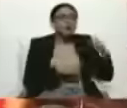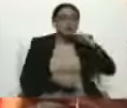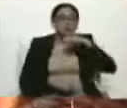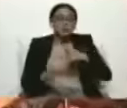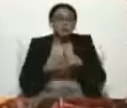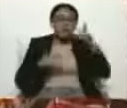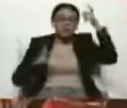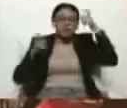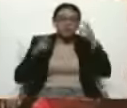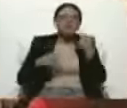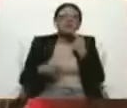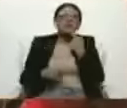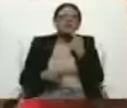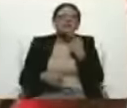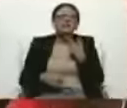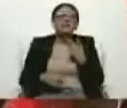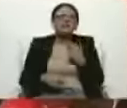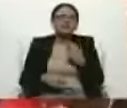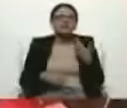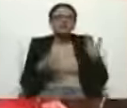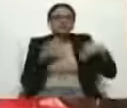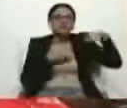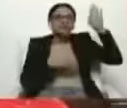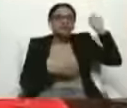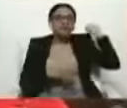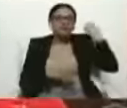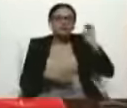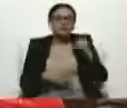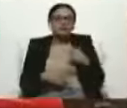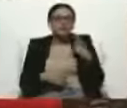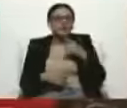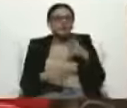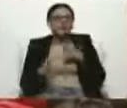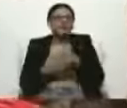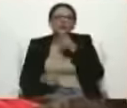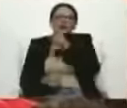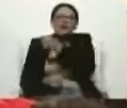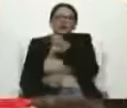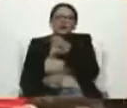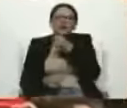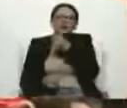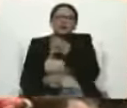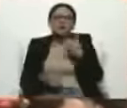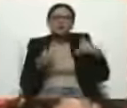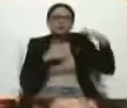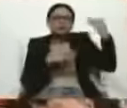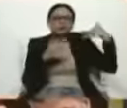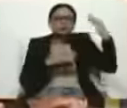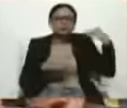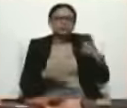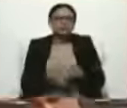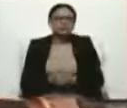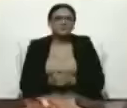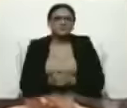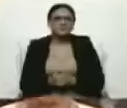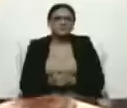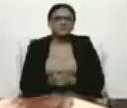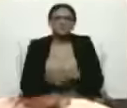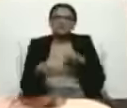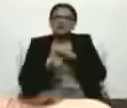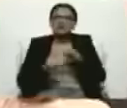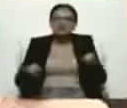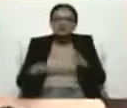esa fue una entrevista creo que el 4 de octubre, en la noche, después que terminó el acto